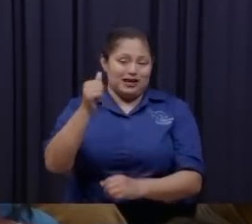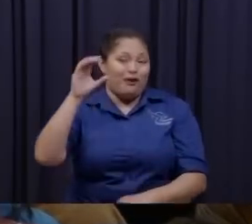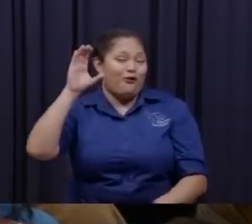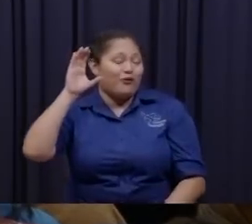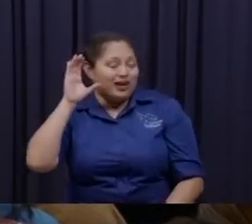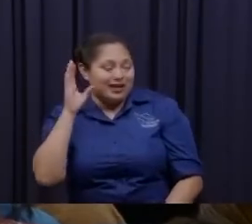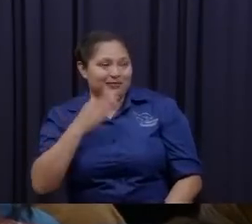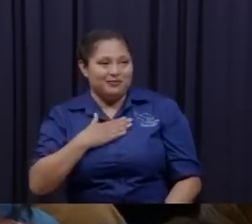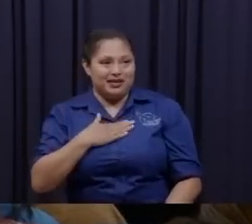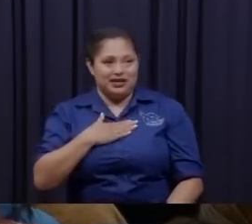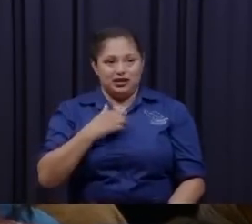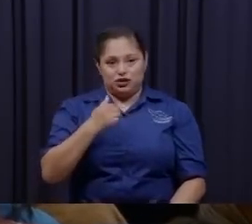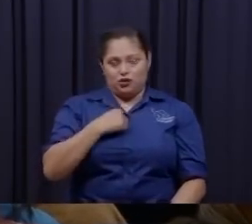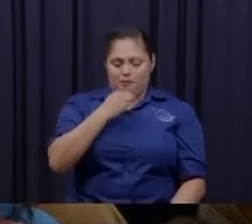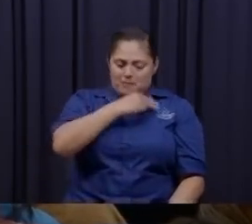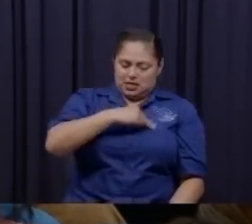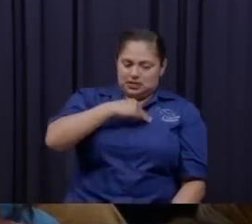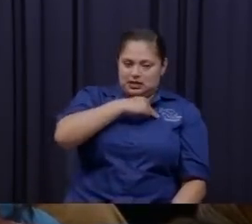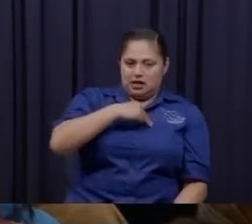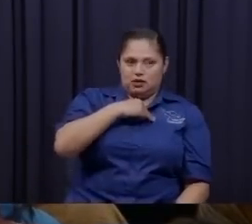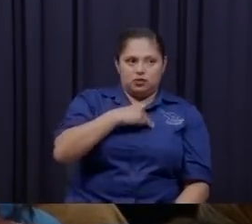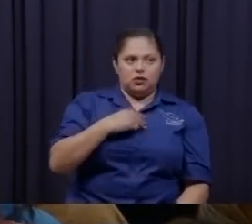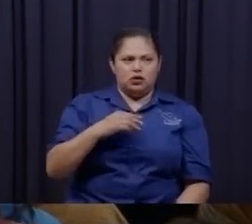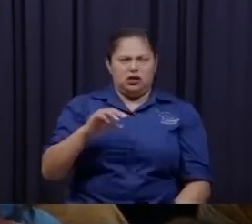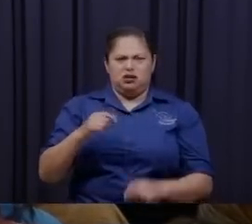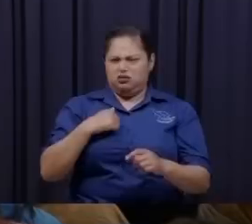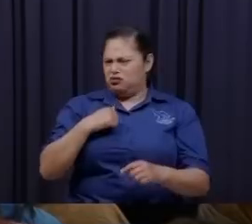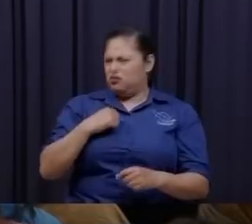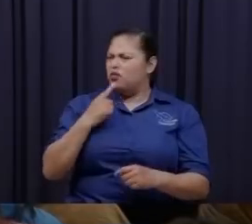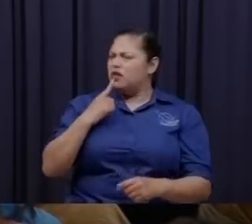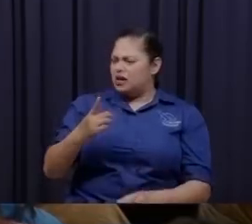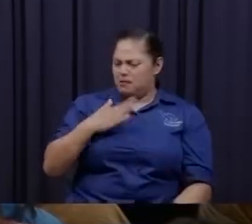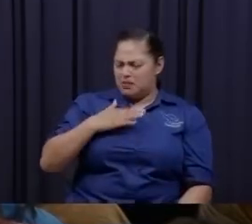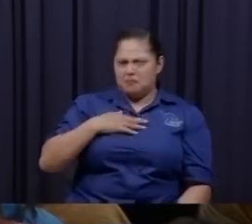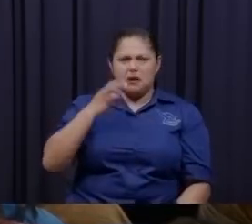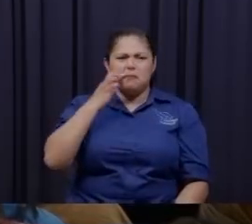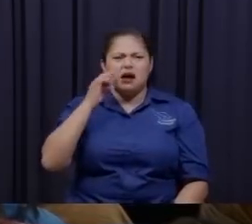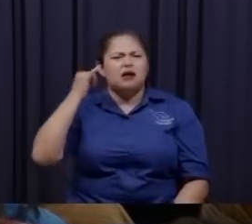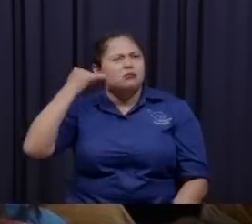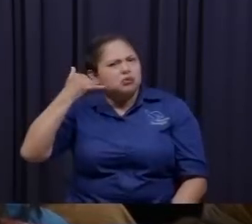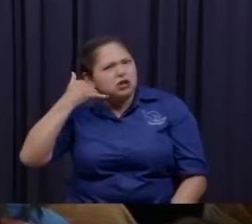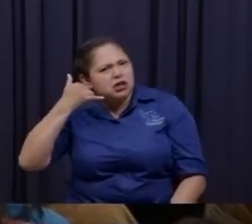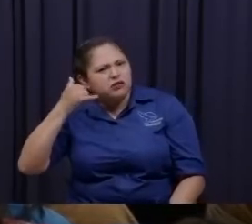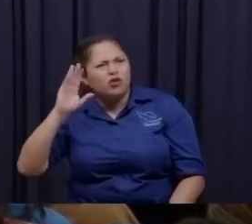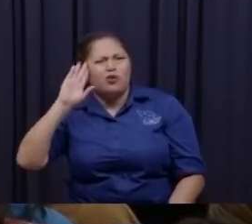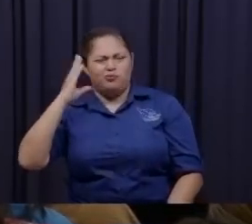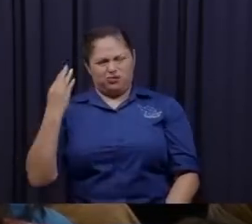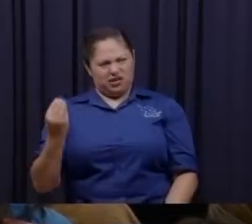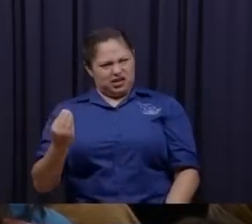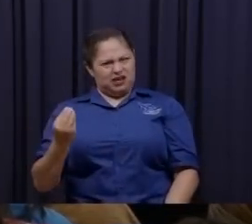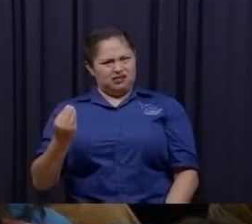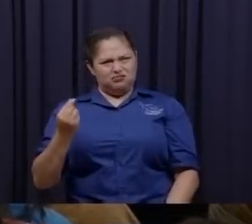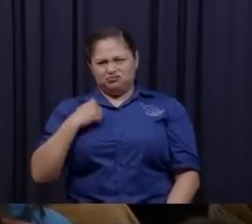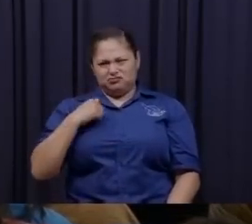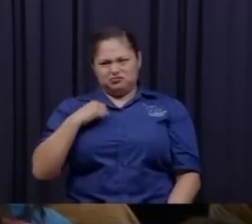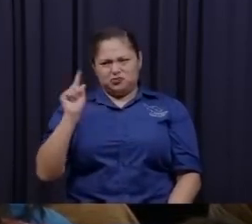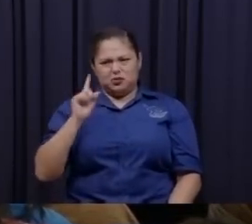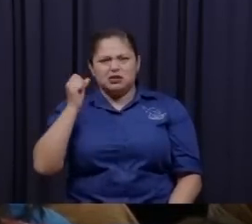estaba ministrado, ya estaba yo convencido, no fui hipócrita. ¿Cómo así, papá? Le digo. Yo a veces lo tuteaba y a veces le trataba de